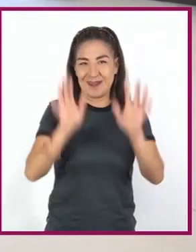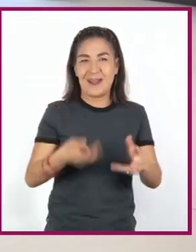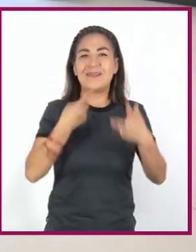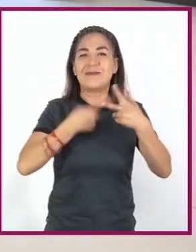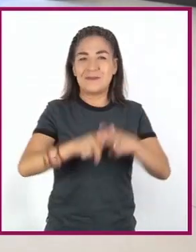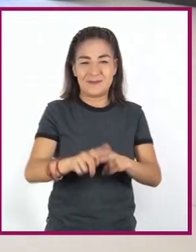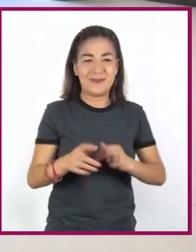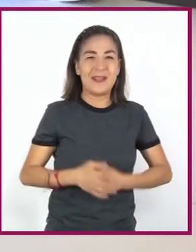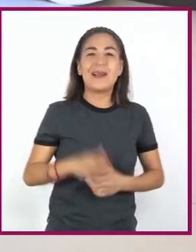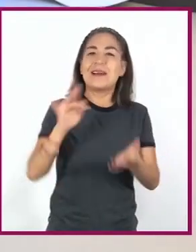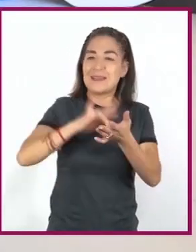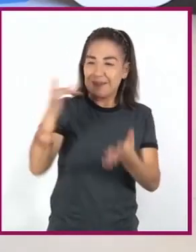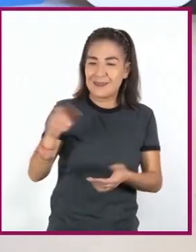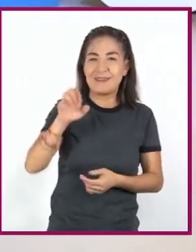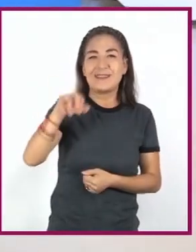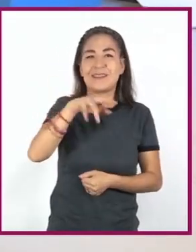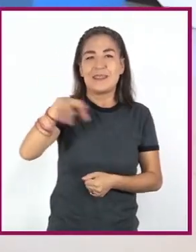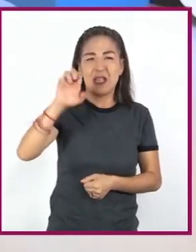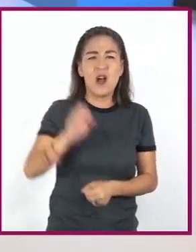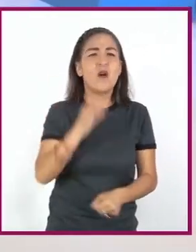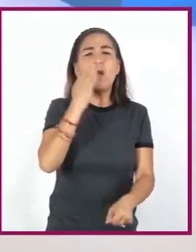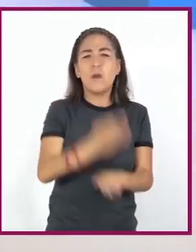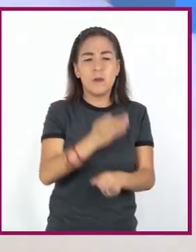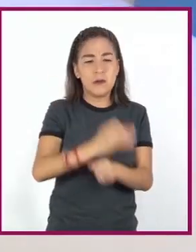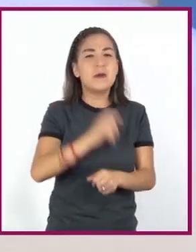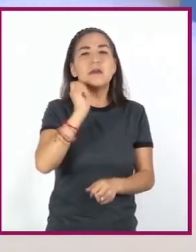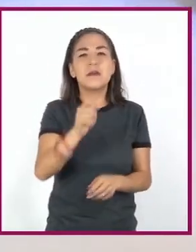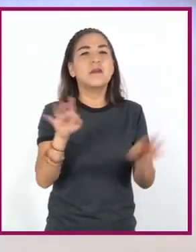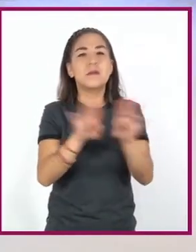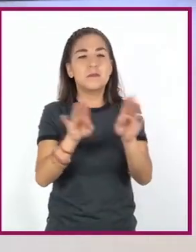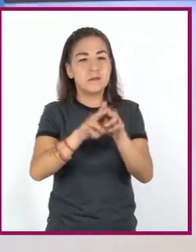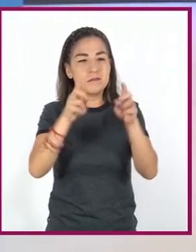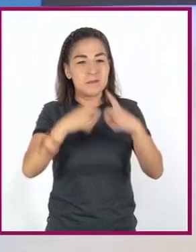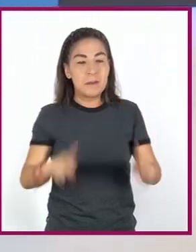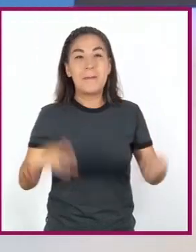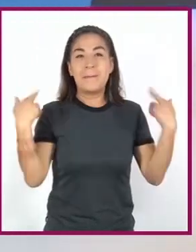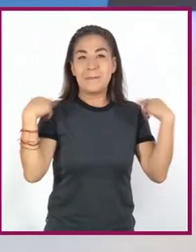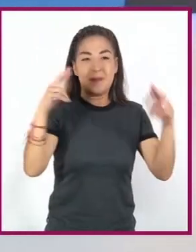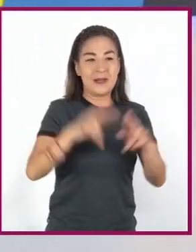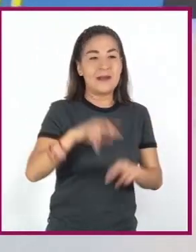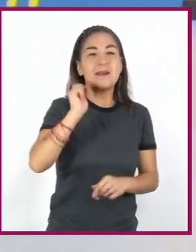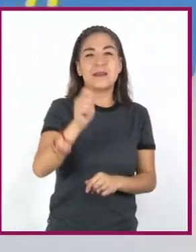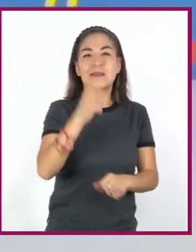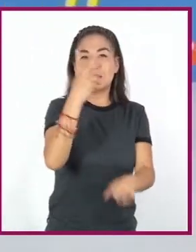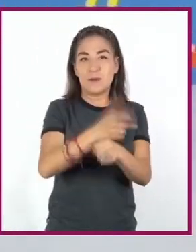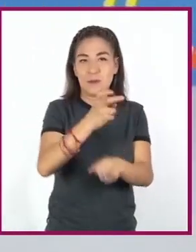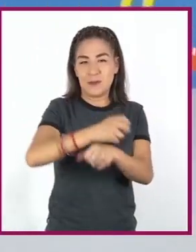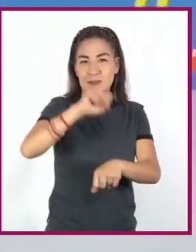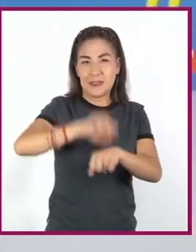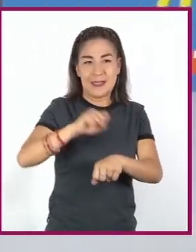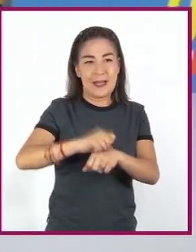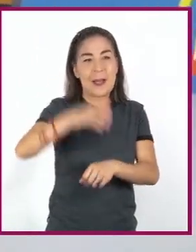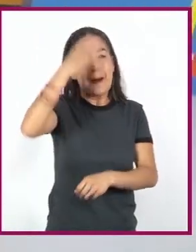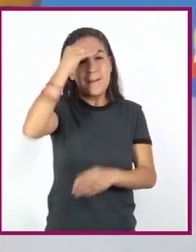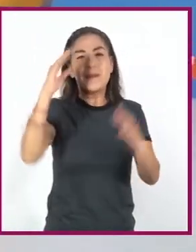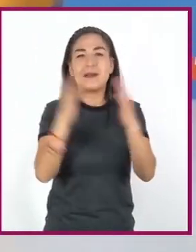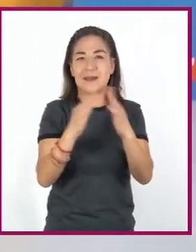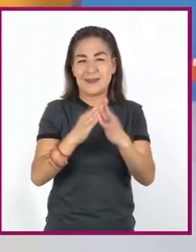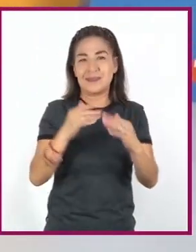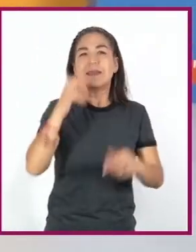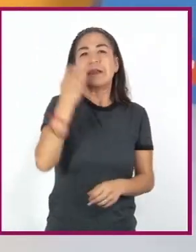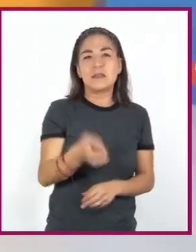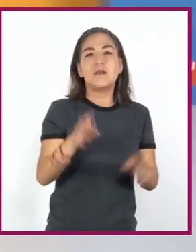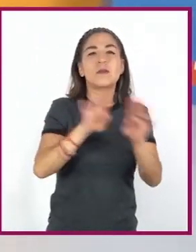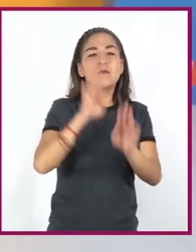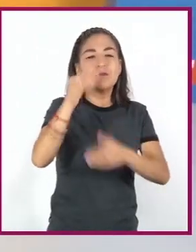Gracias, Enrique. Esta sesión fue diseñada por los profesores de segundo grado de secundaria de Aprende en Casa, con la finalidad de que hagamos un alto en el